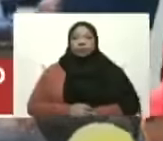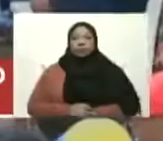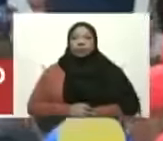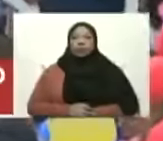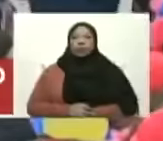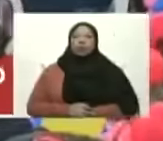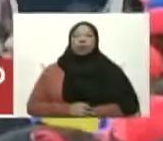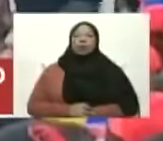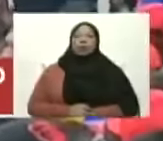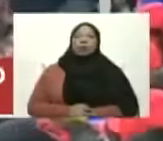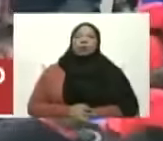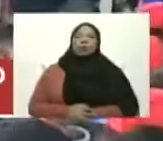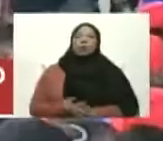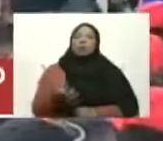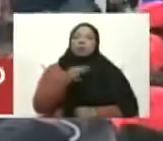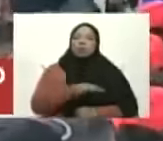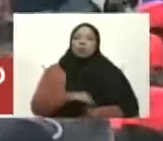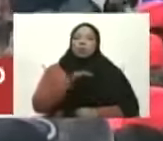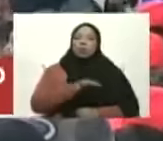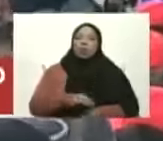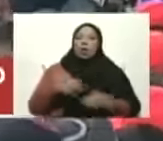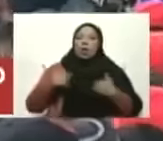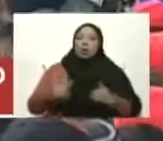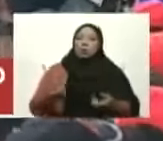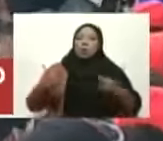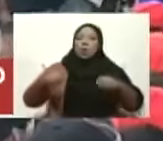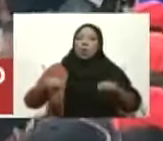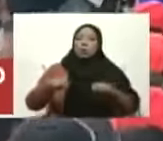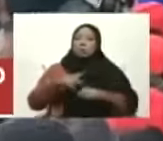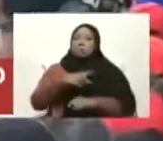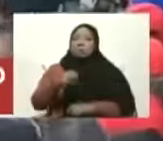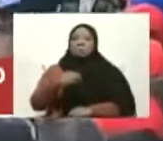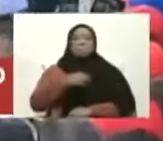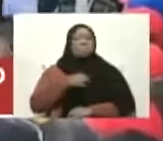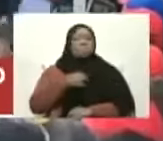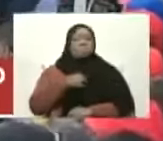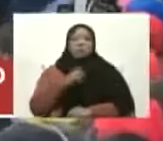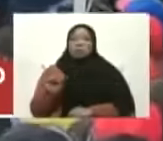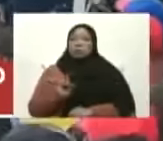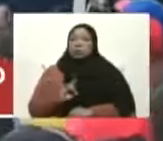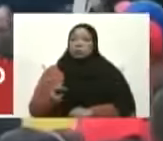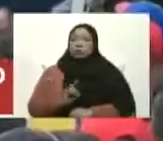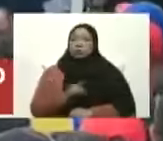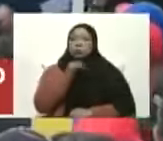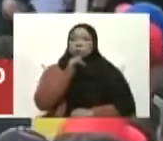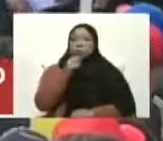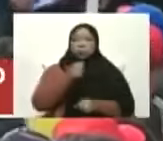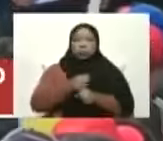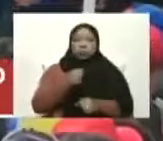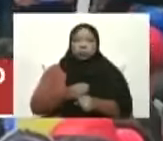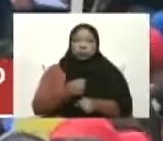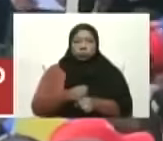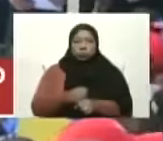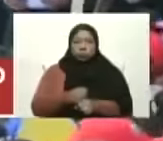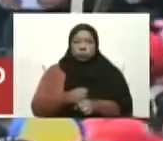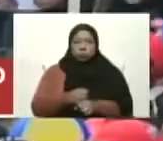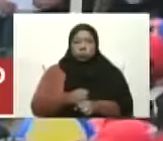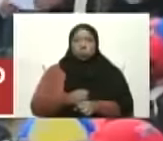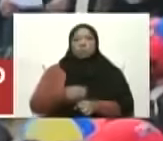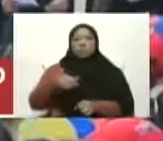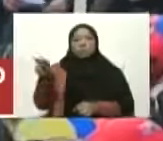No creemos en sanciones, nos quedamos aquí en nuestro país